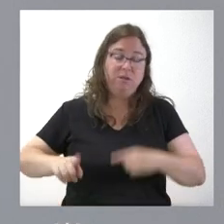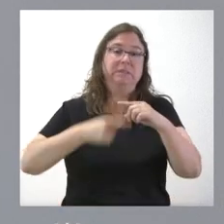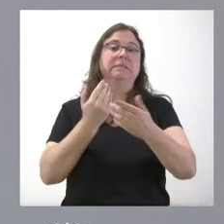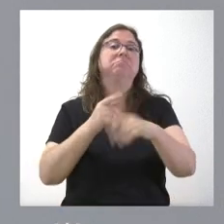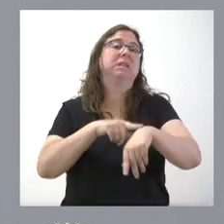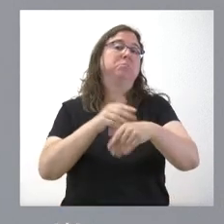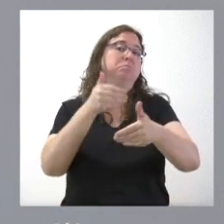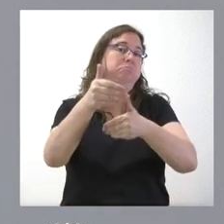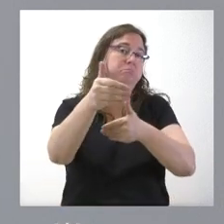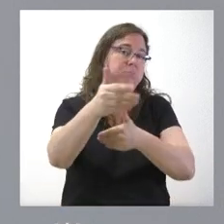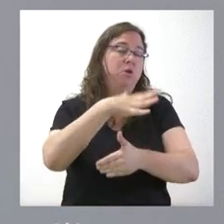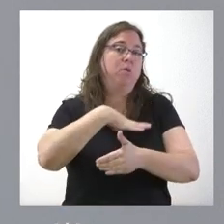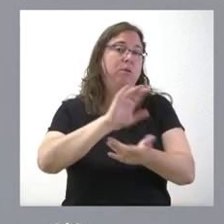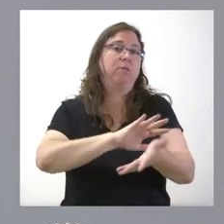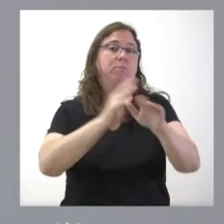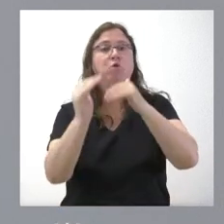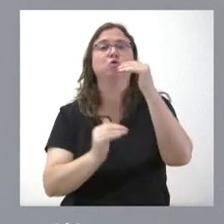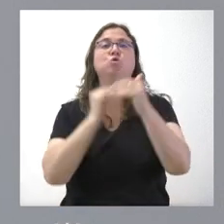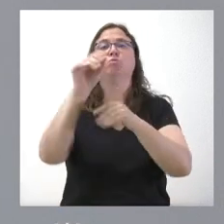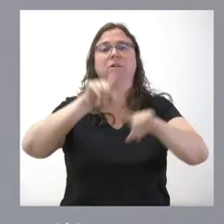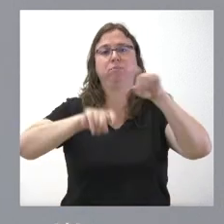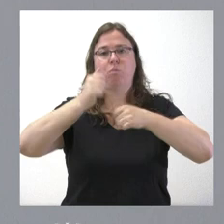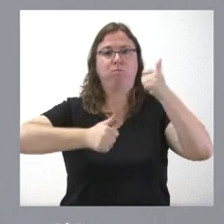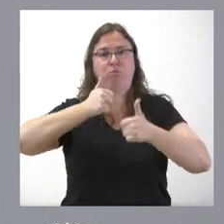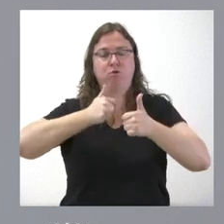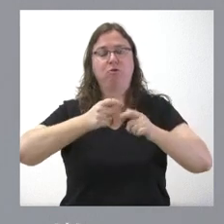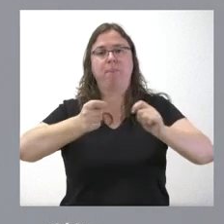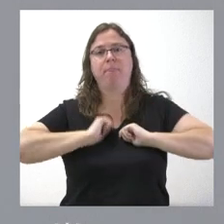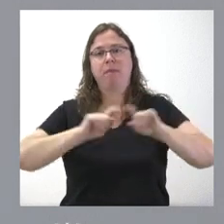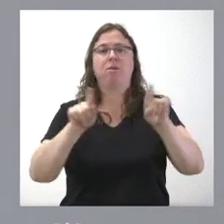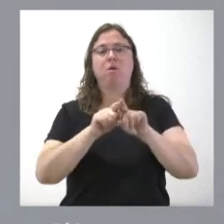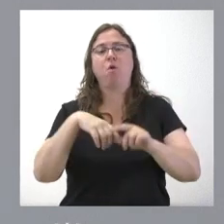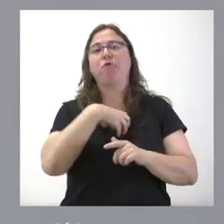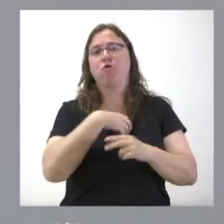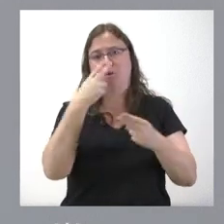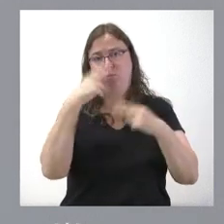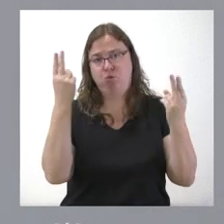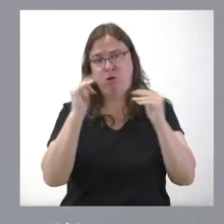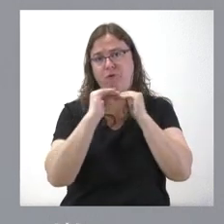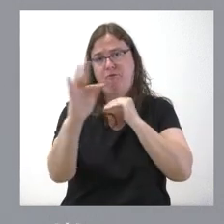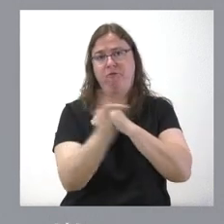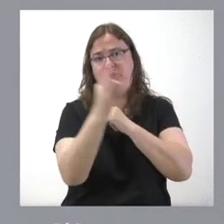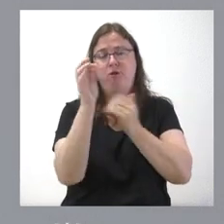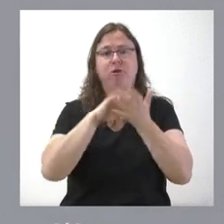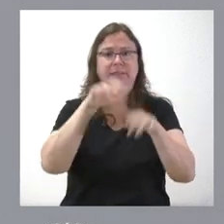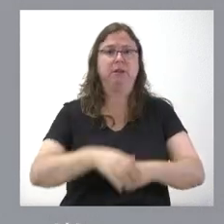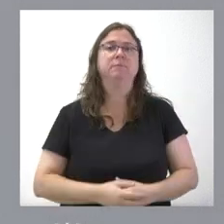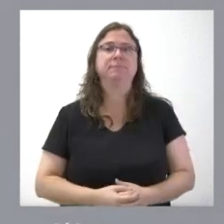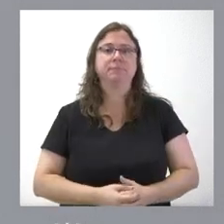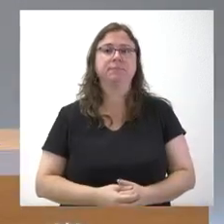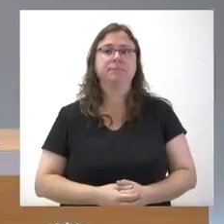razonable pues puedan haber superado el proceso selectivo y ser por tanto empleados públicos indefinidos de la junta de Castilla